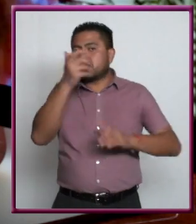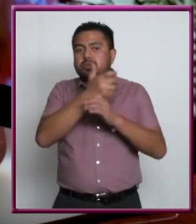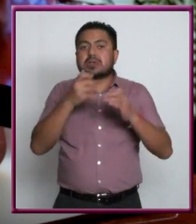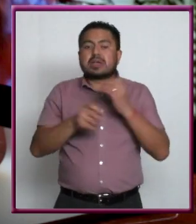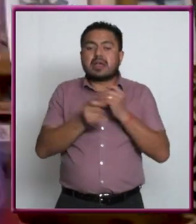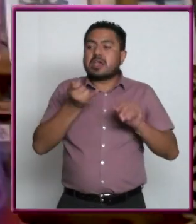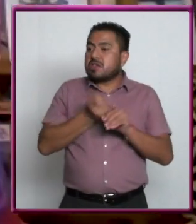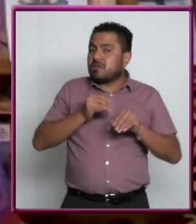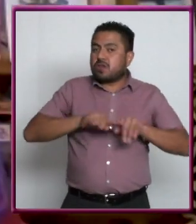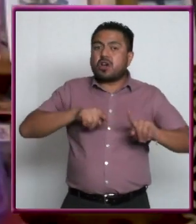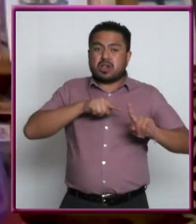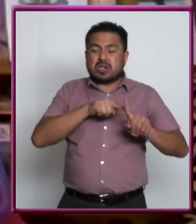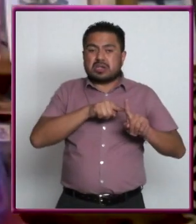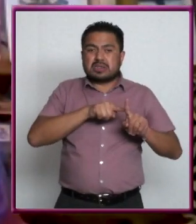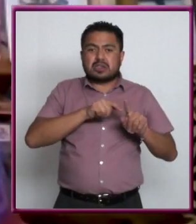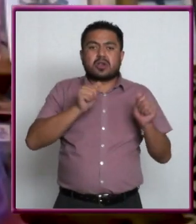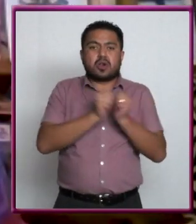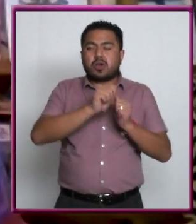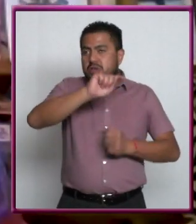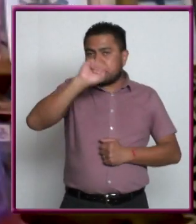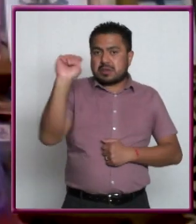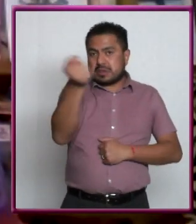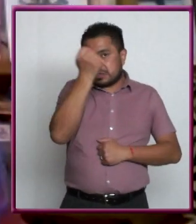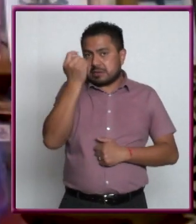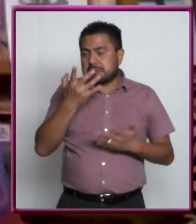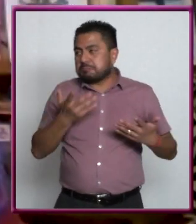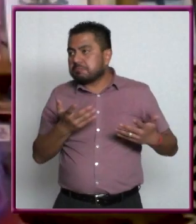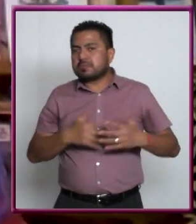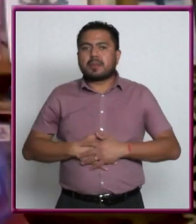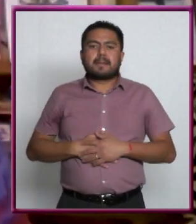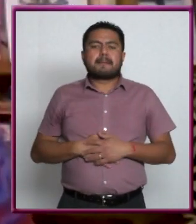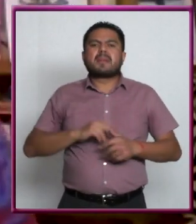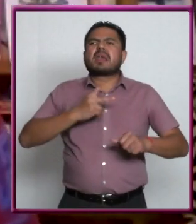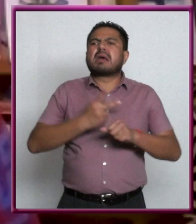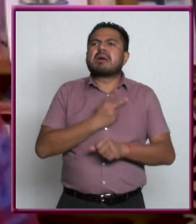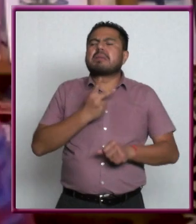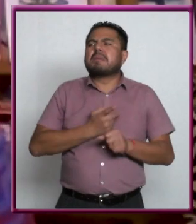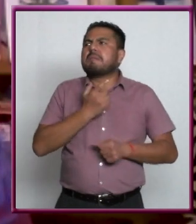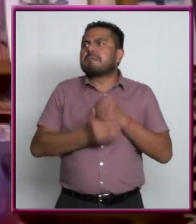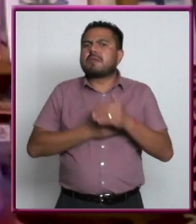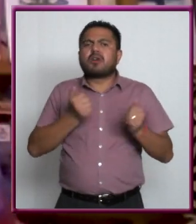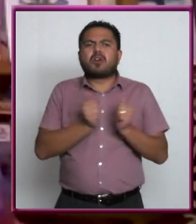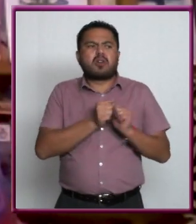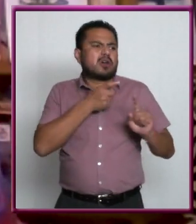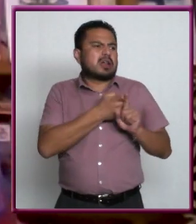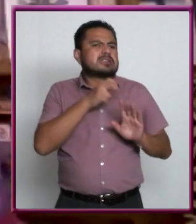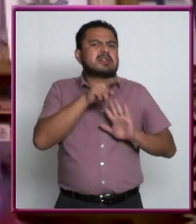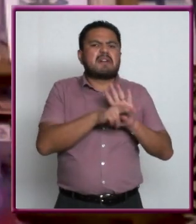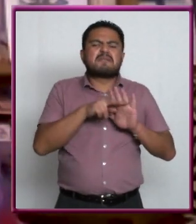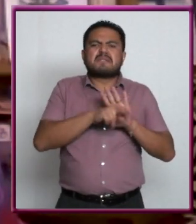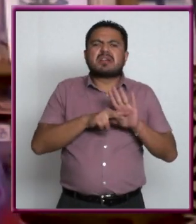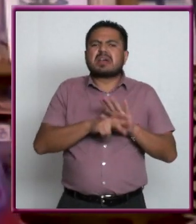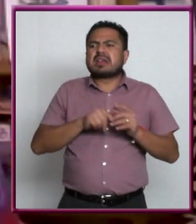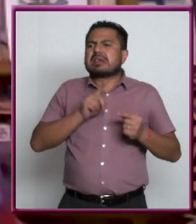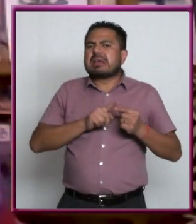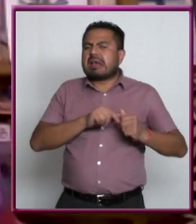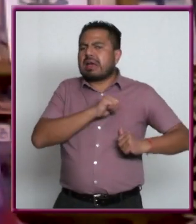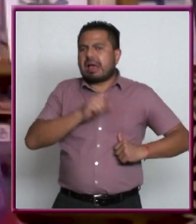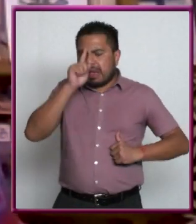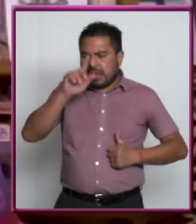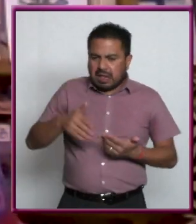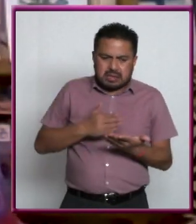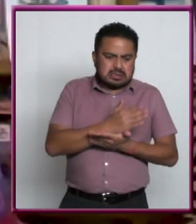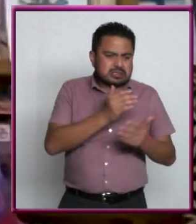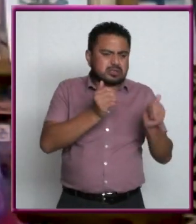esa es otra cosa, de nuestros datos de las tecnologías, ¿no? ¿Qué va a pasar con esos videos? ¿Quién